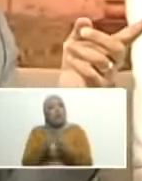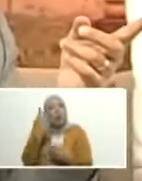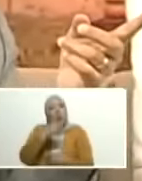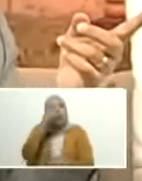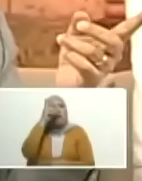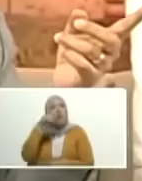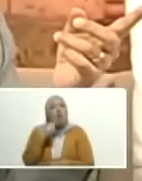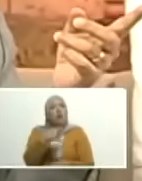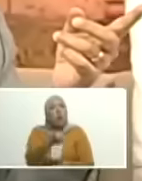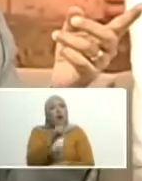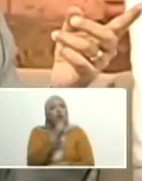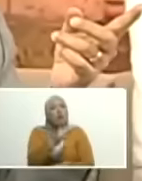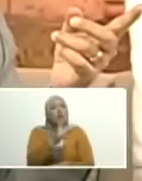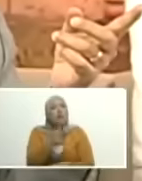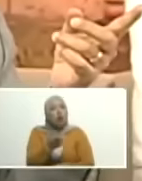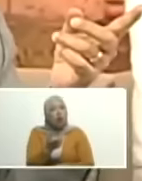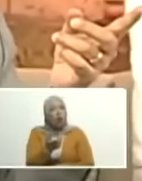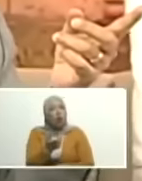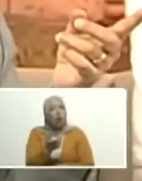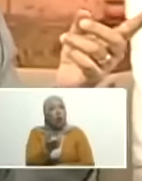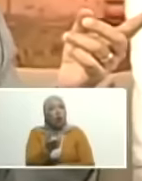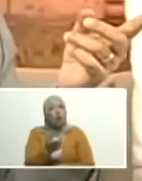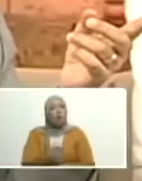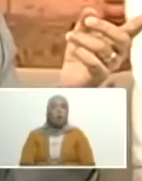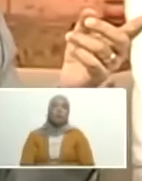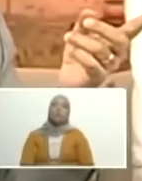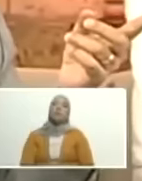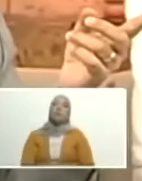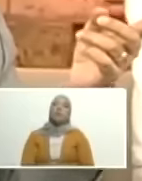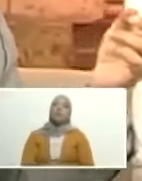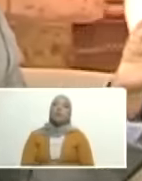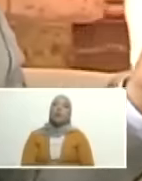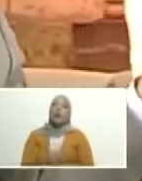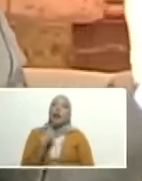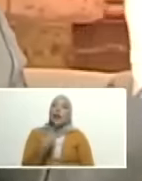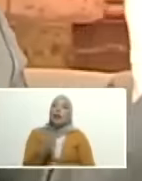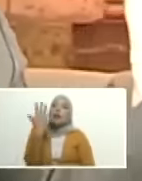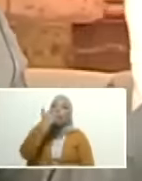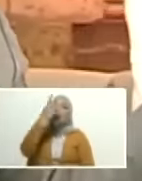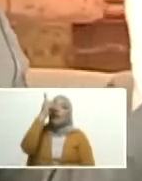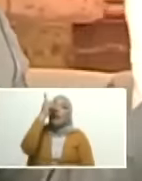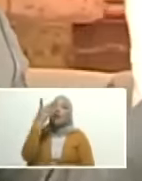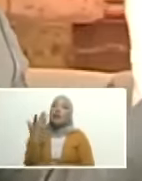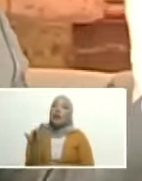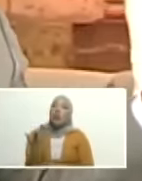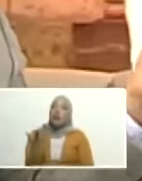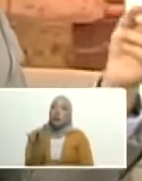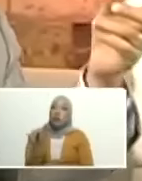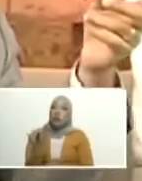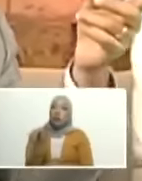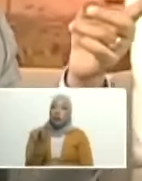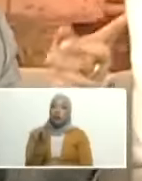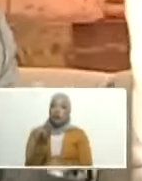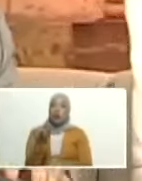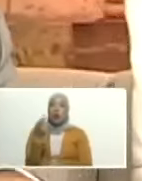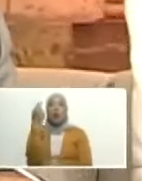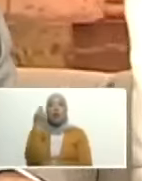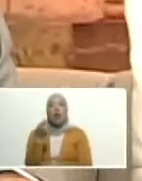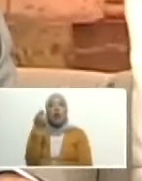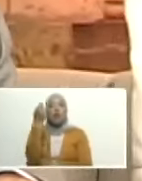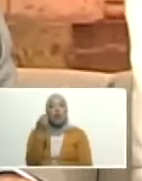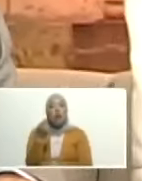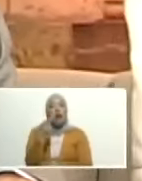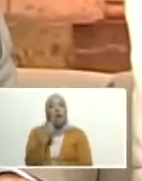noticia? ¿Ah? ¿Qué dice la vicepresidenta? ¿O el diputado Jorge